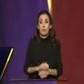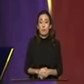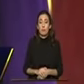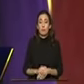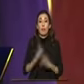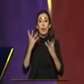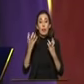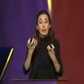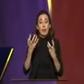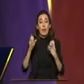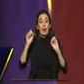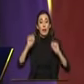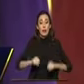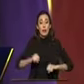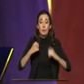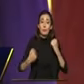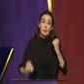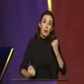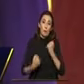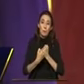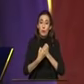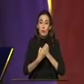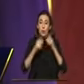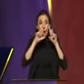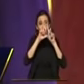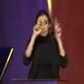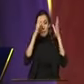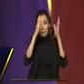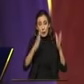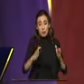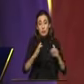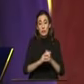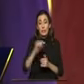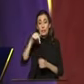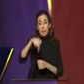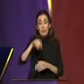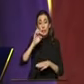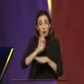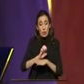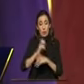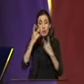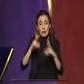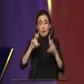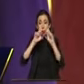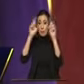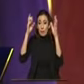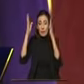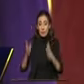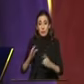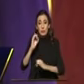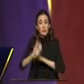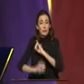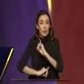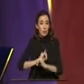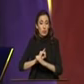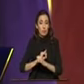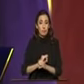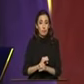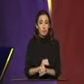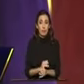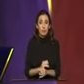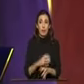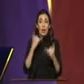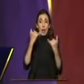eso requerimos el apoyo de nuestros empresarios, de los empresarios nacionales y extranjeros. Estamos trabajando mucho en ello.